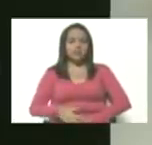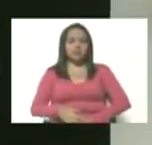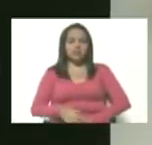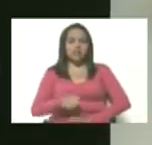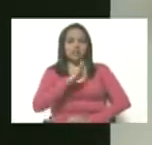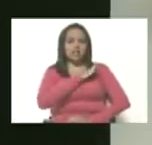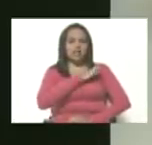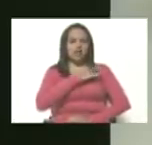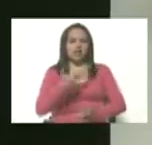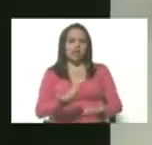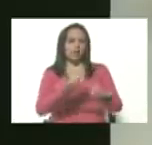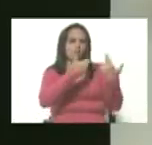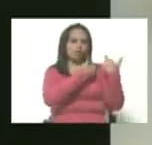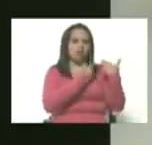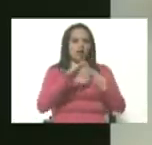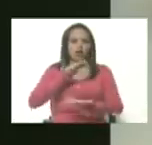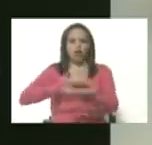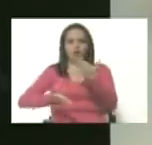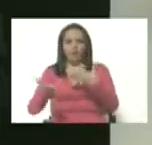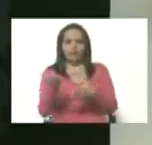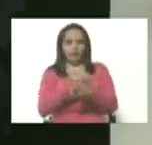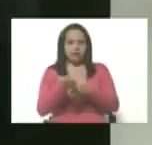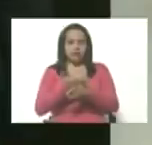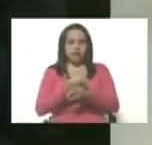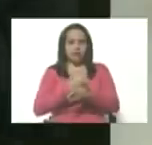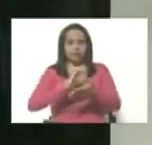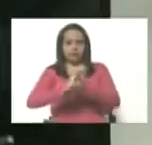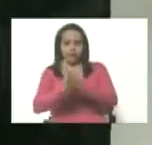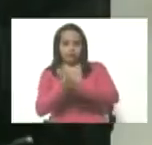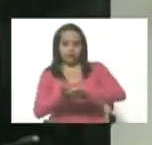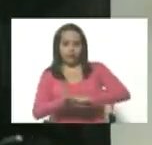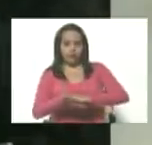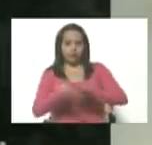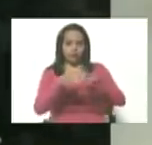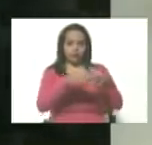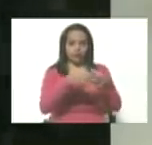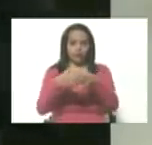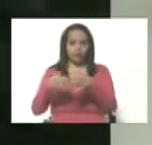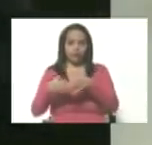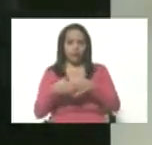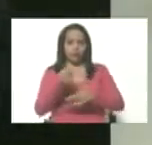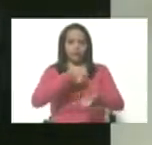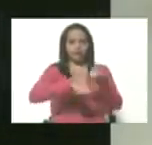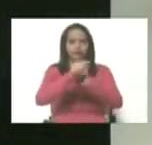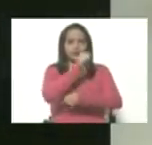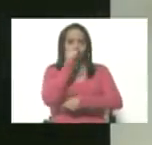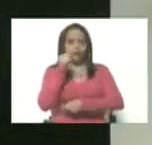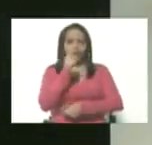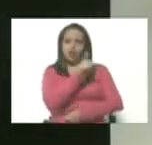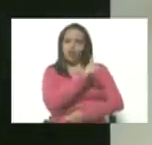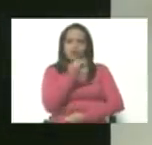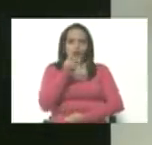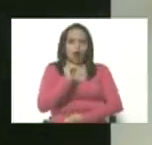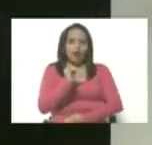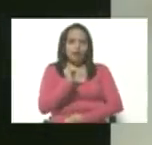tengan una responsabilidad compartida para desmantelar las organizaciones. No fue